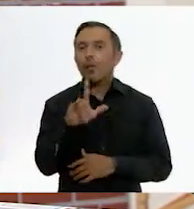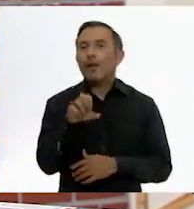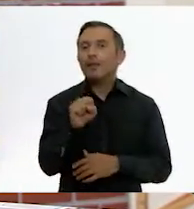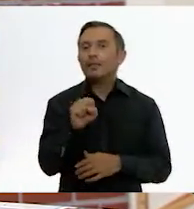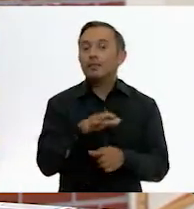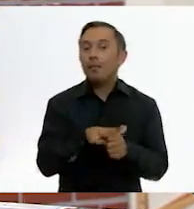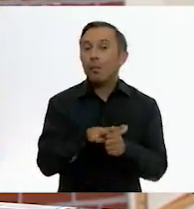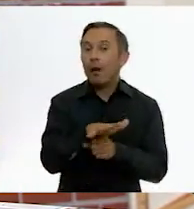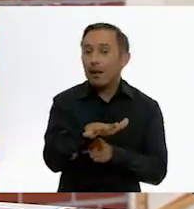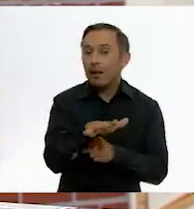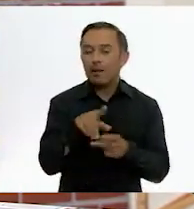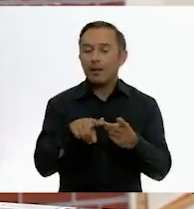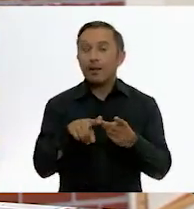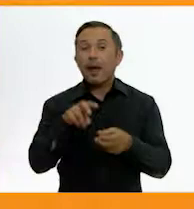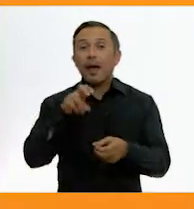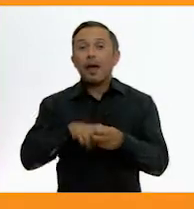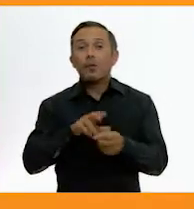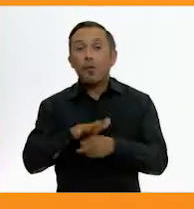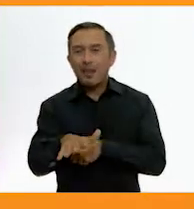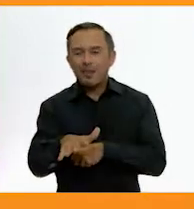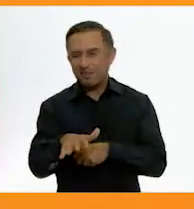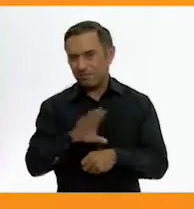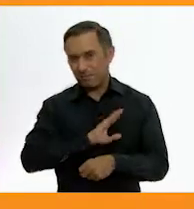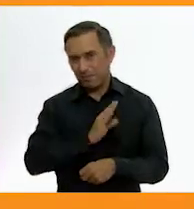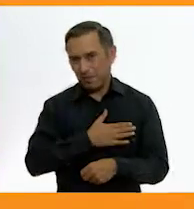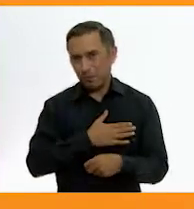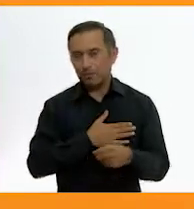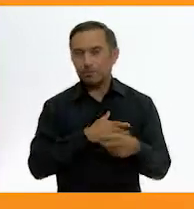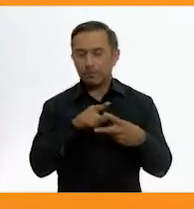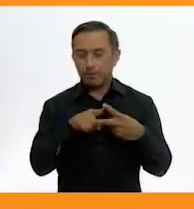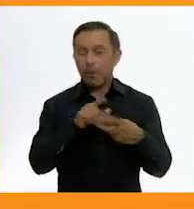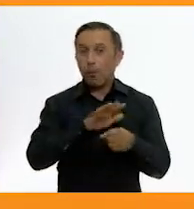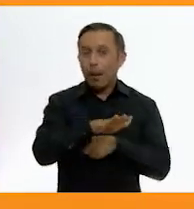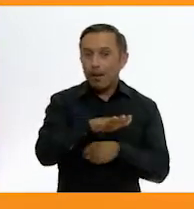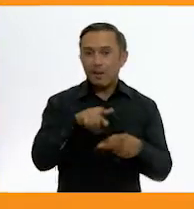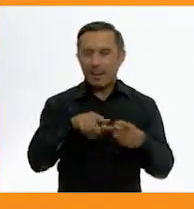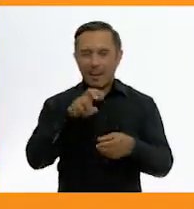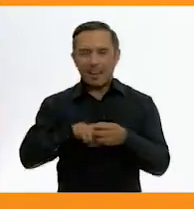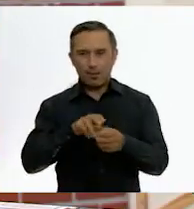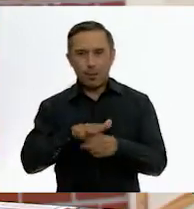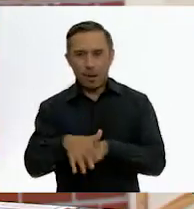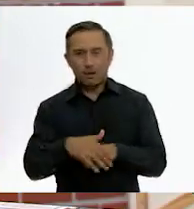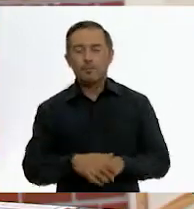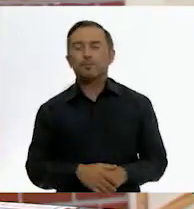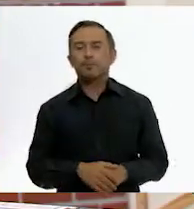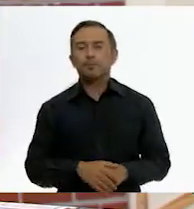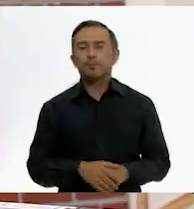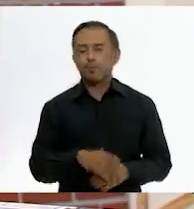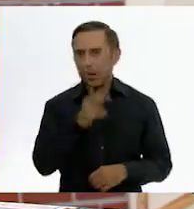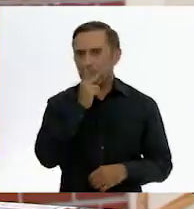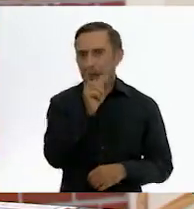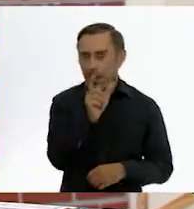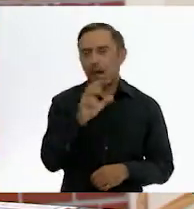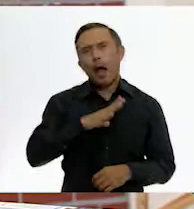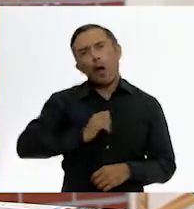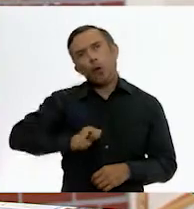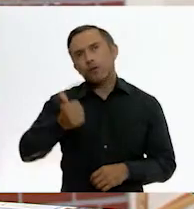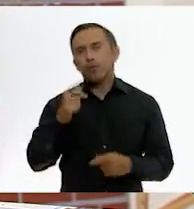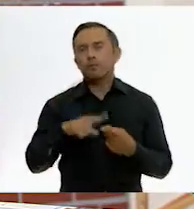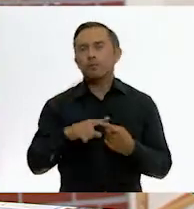en cuál esas dos palabras más aparte de otras cosas que podemos encontrar como que